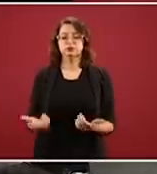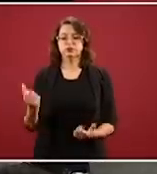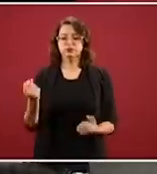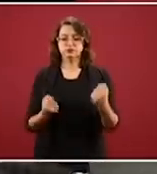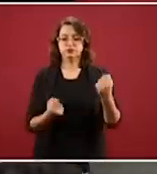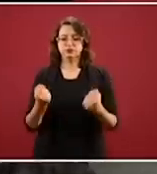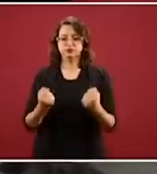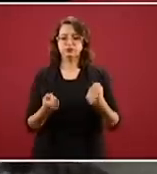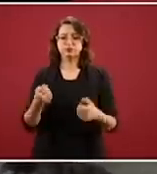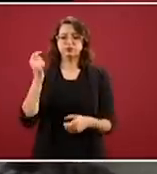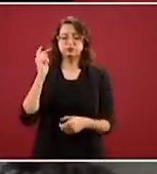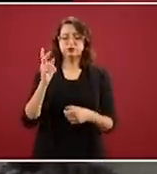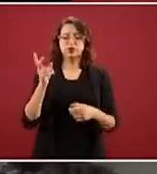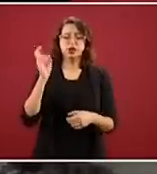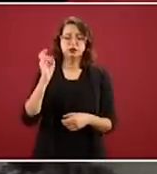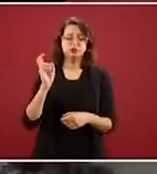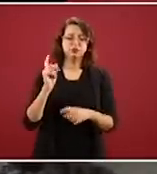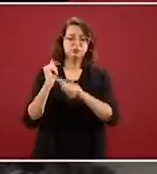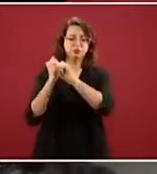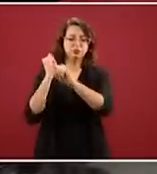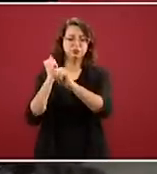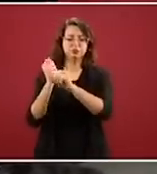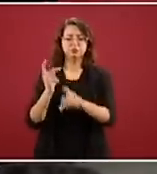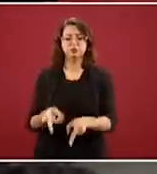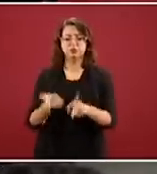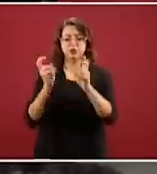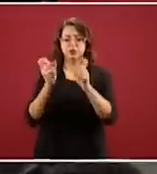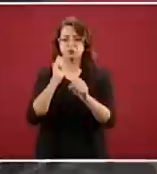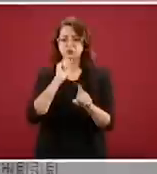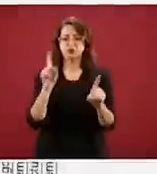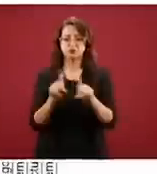transportistas, adelante. Bueno, aquí el comportamiento histórico, aquí